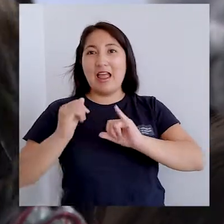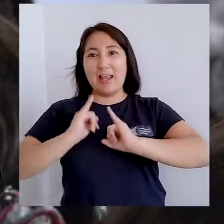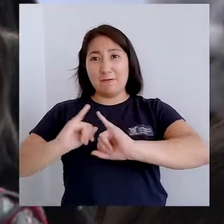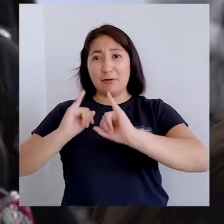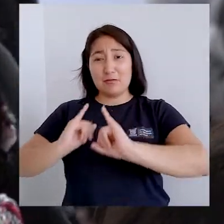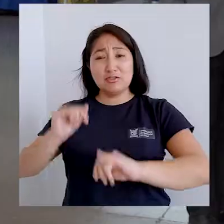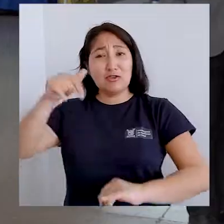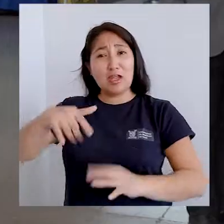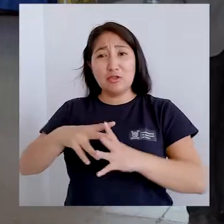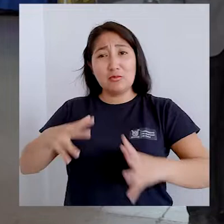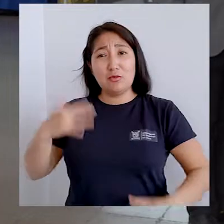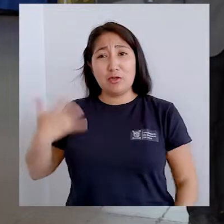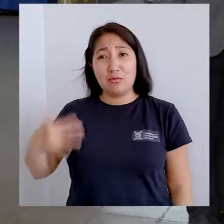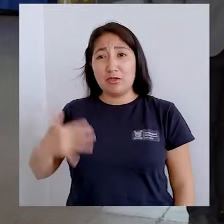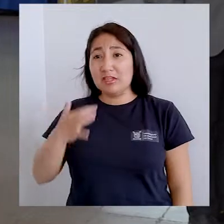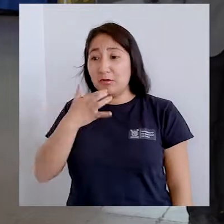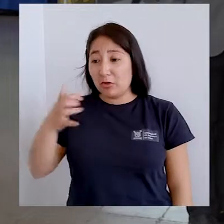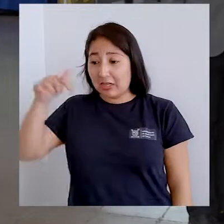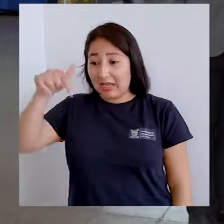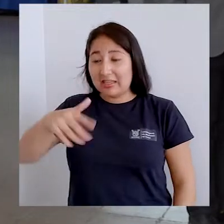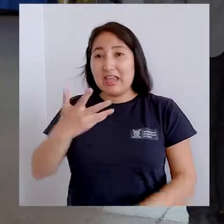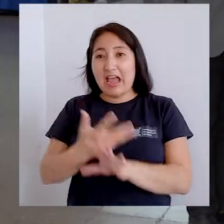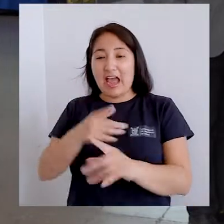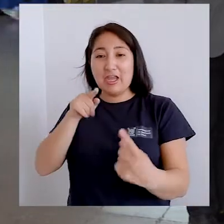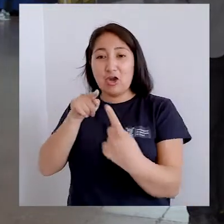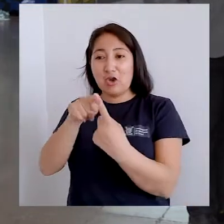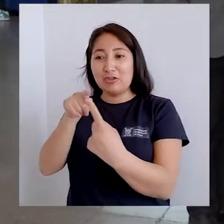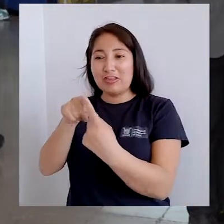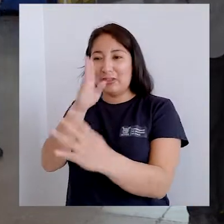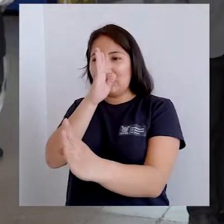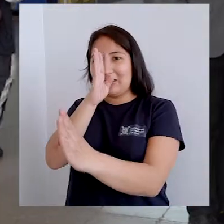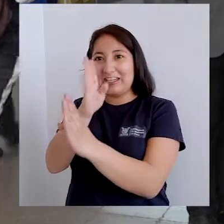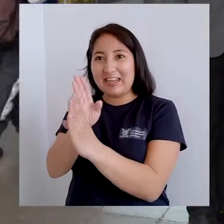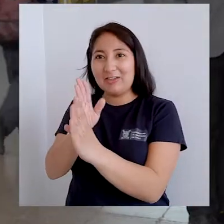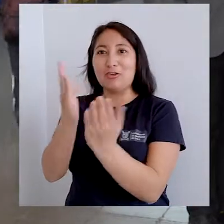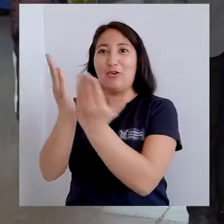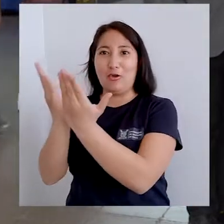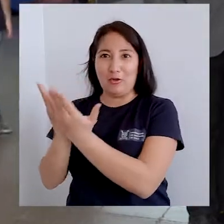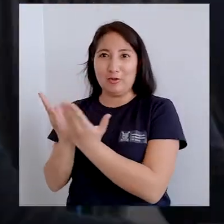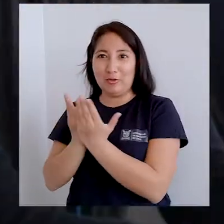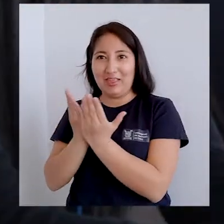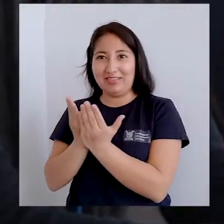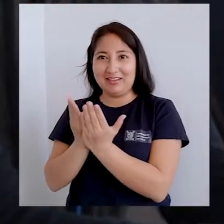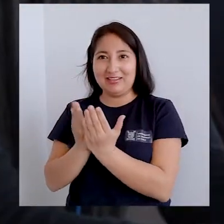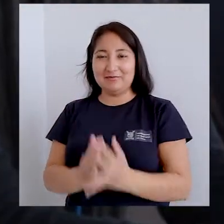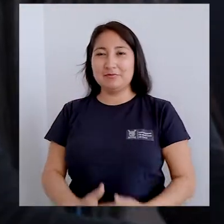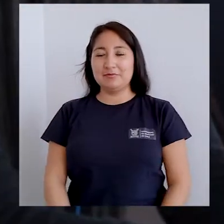información. Esto es muy importante porque tenemos contacto directo con las y los futuros estudiantes.